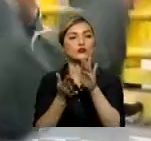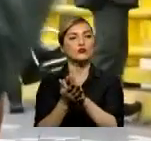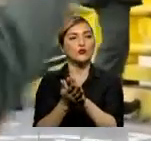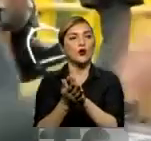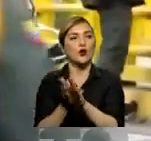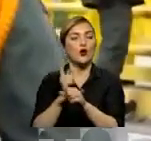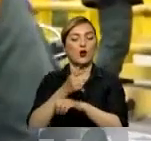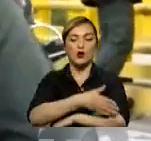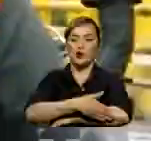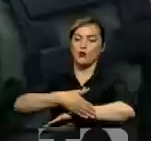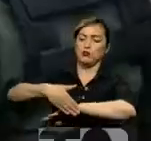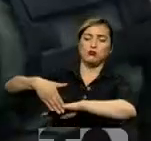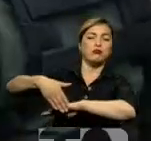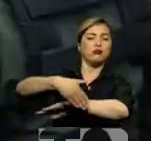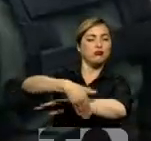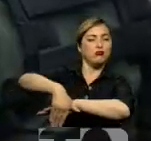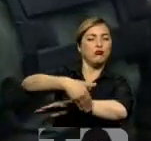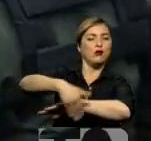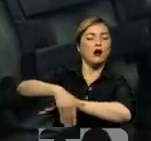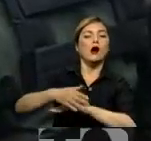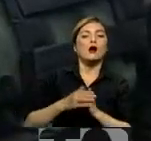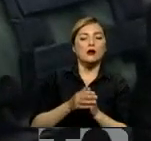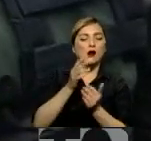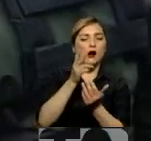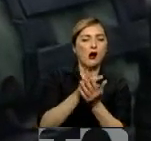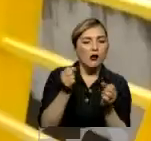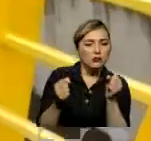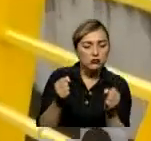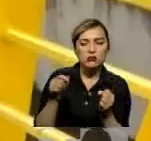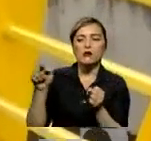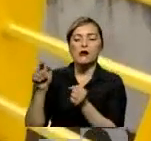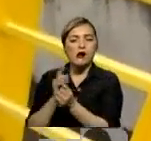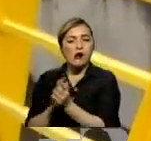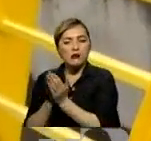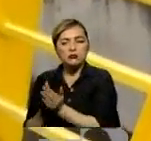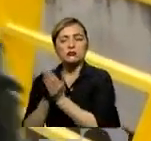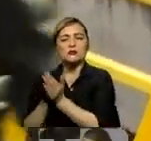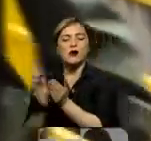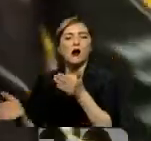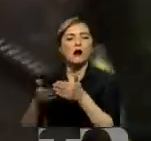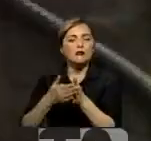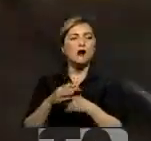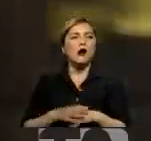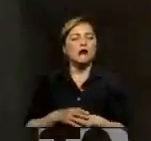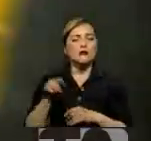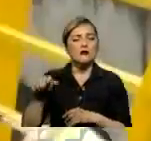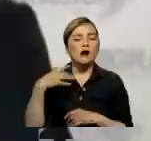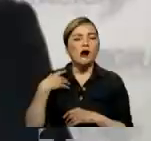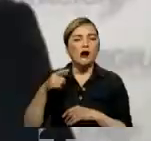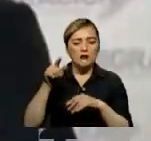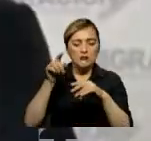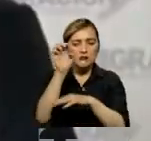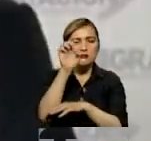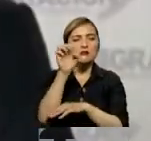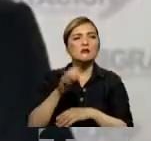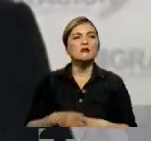cierre de fronteras terrestres y fluviales hasta el 16 de enero del 2021, como medida para prevenir la propagación de la pandemia.